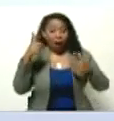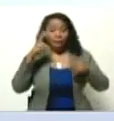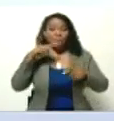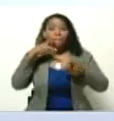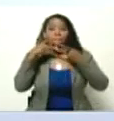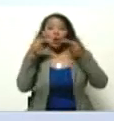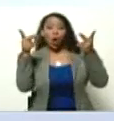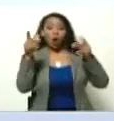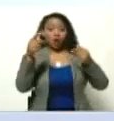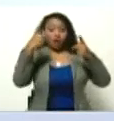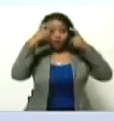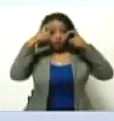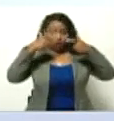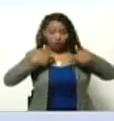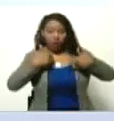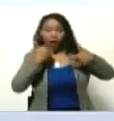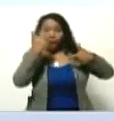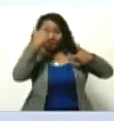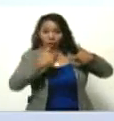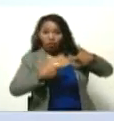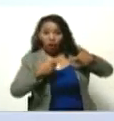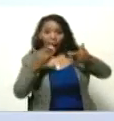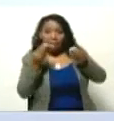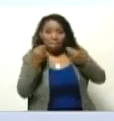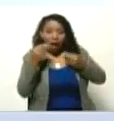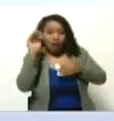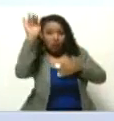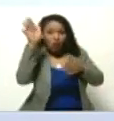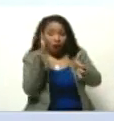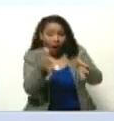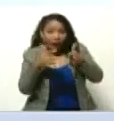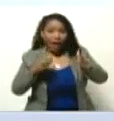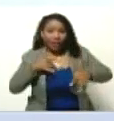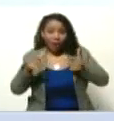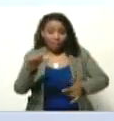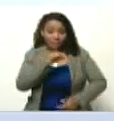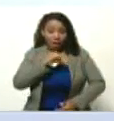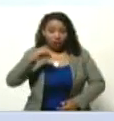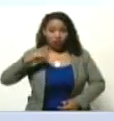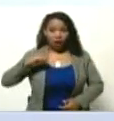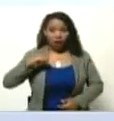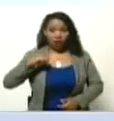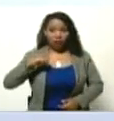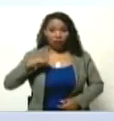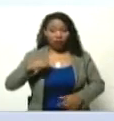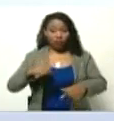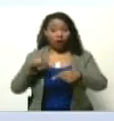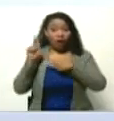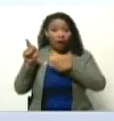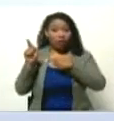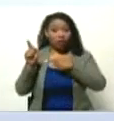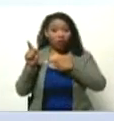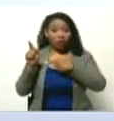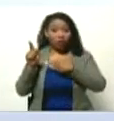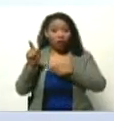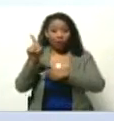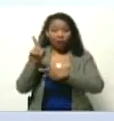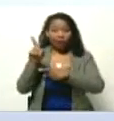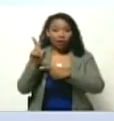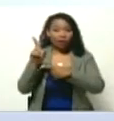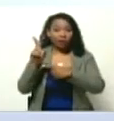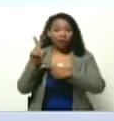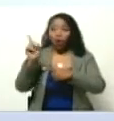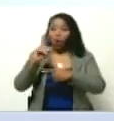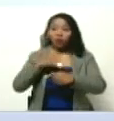comprobada su participación en actividades de promoción personal individuales, va a quedar